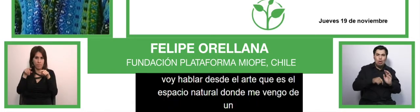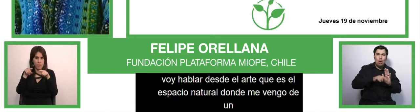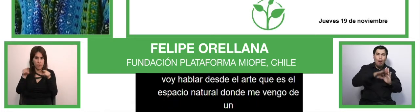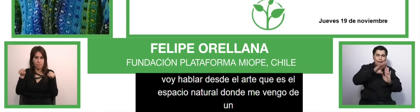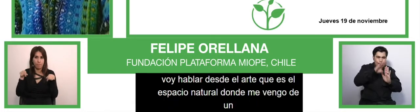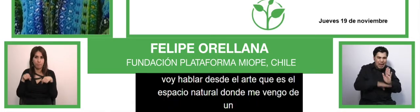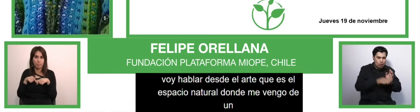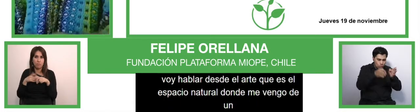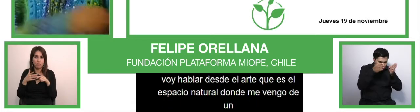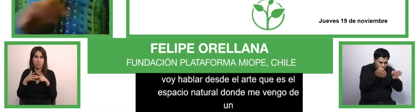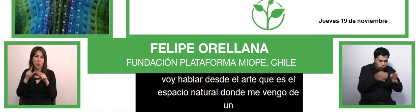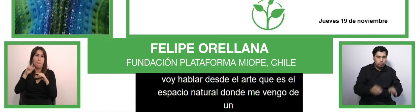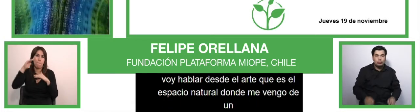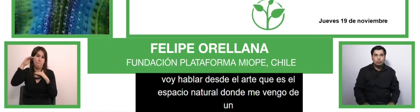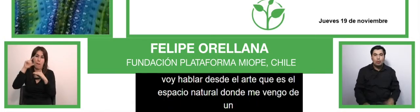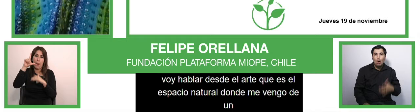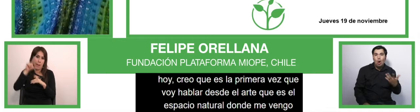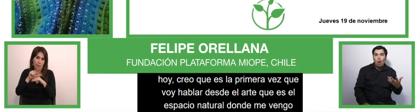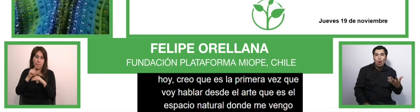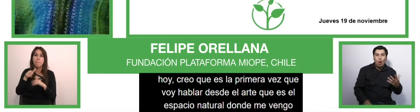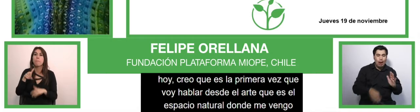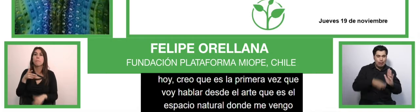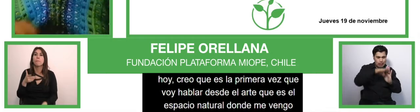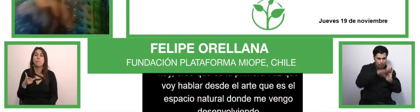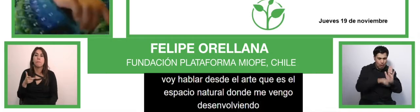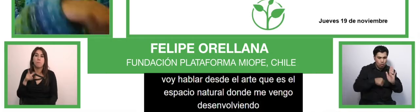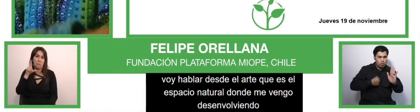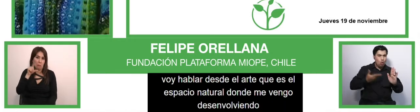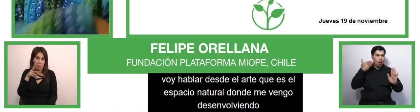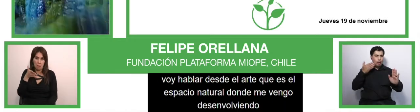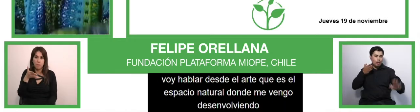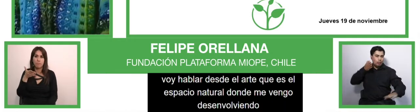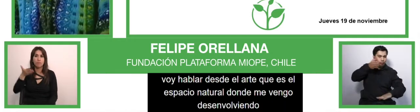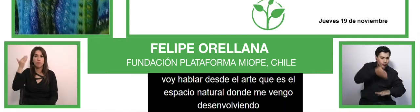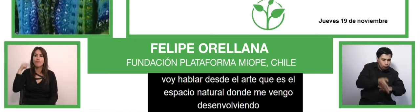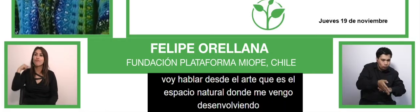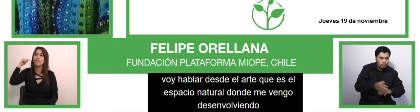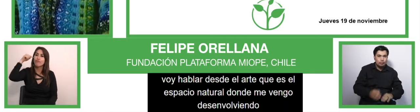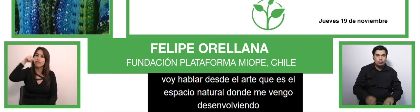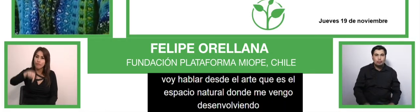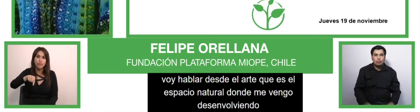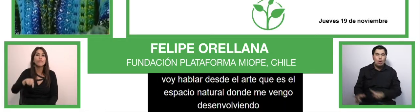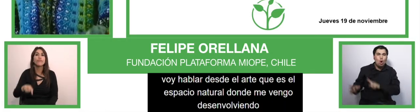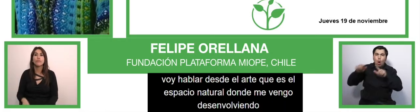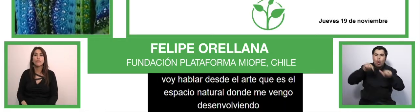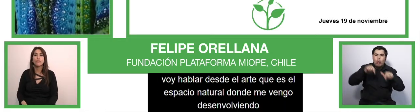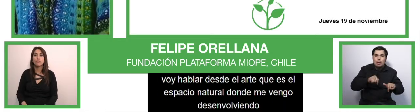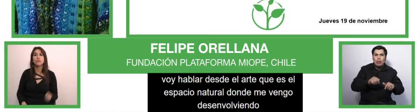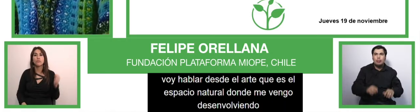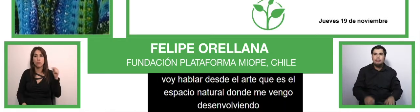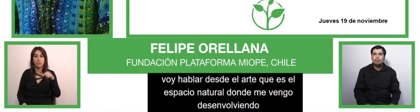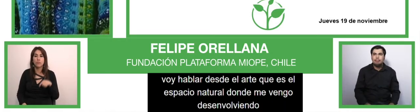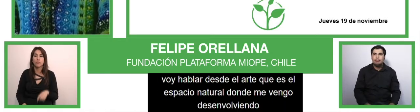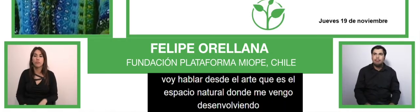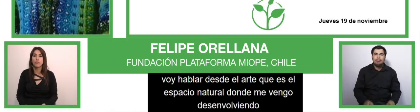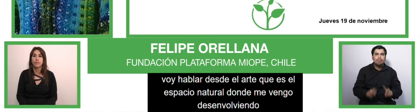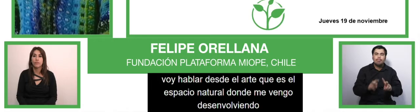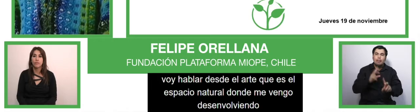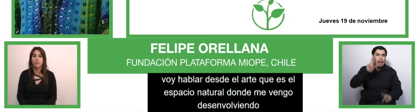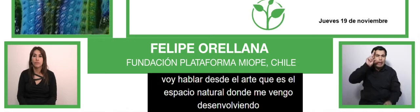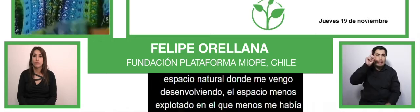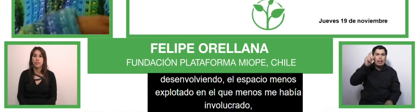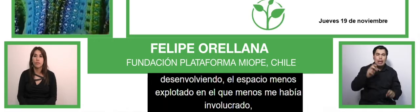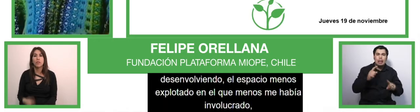menos... en el que menos había, me había involucrado. Hoy día queremos la idea de hablar del arte como